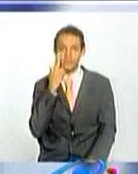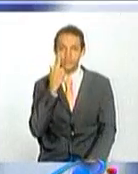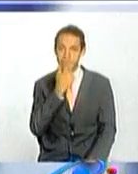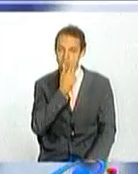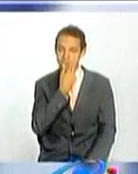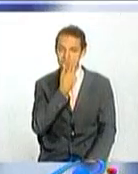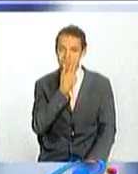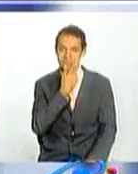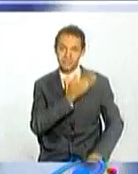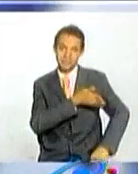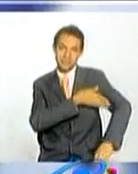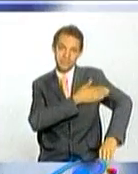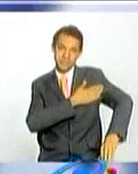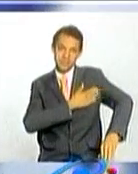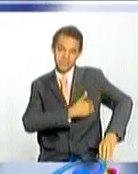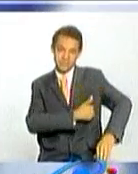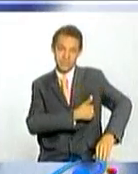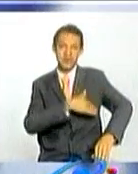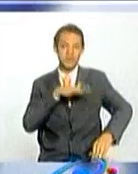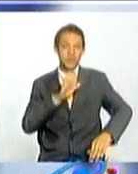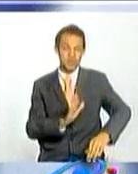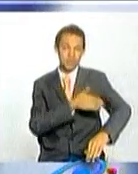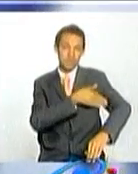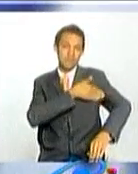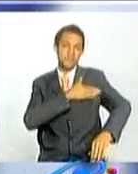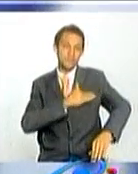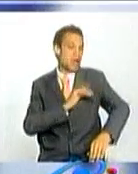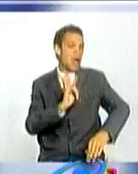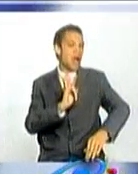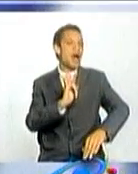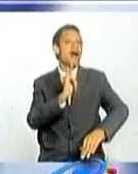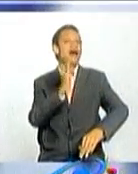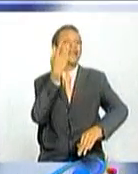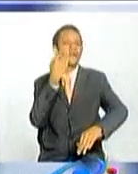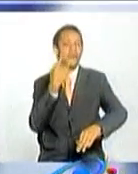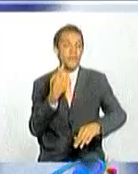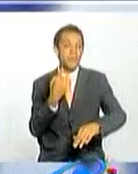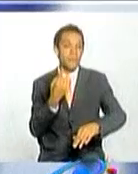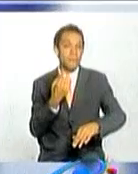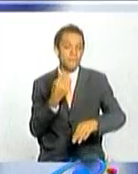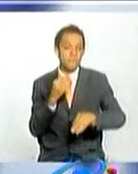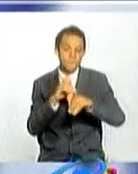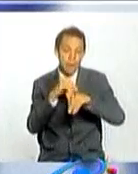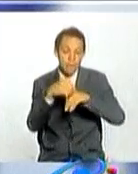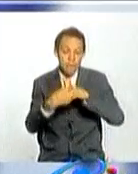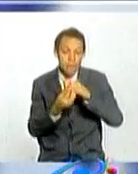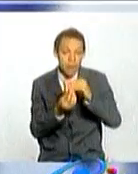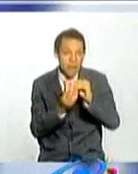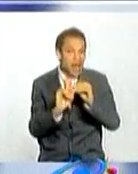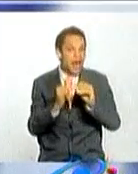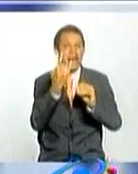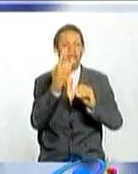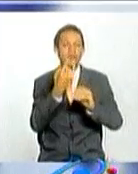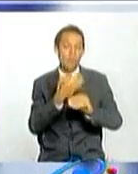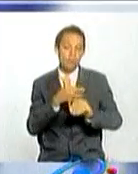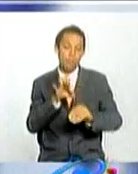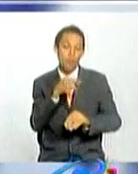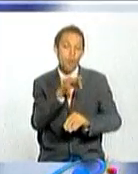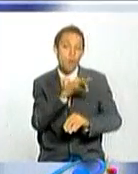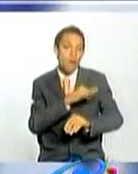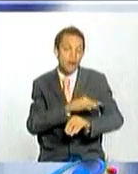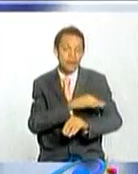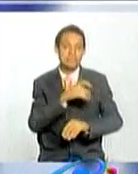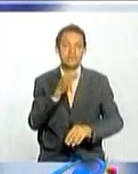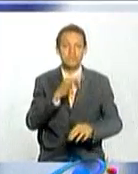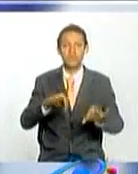axilas para descartar que no haya ningún tipo de adenopatías ni de nódulos linfáticos. Ese examen de axila sí